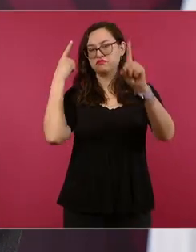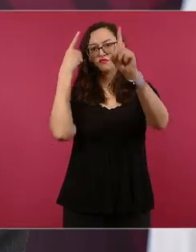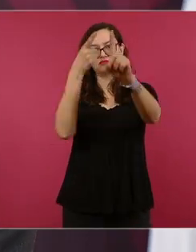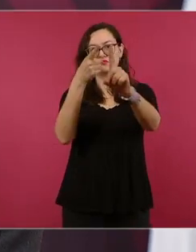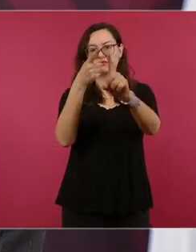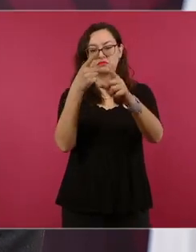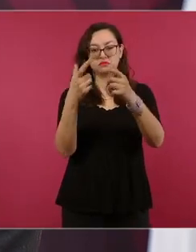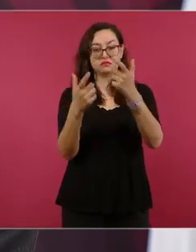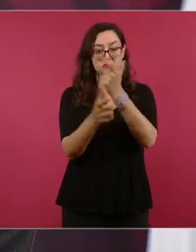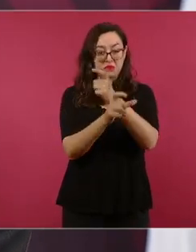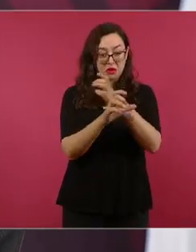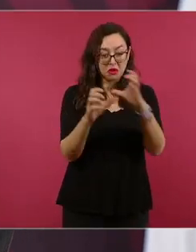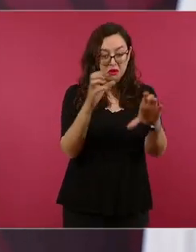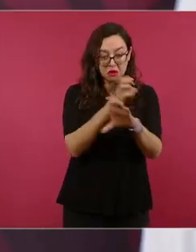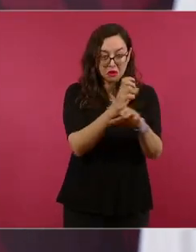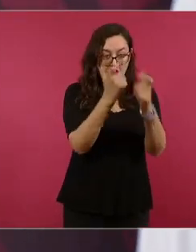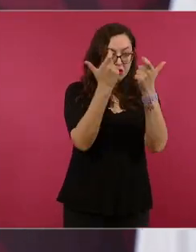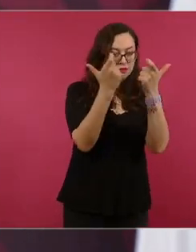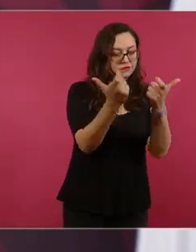lo material,